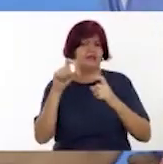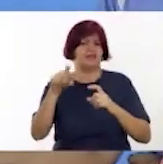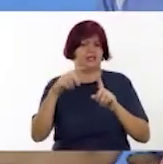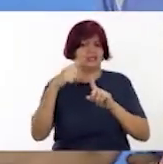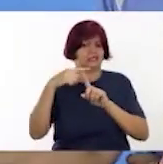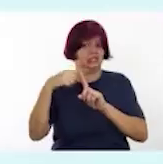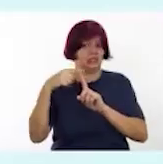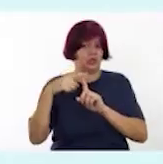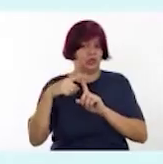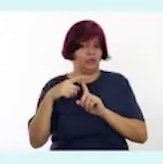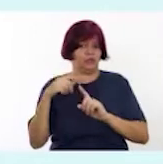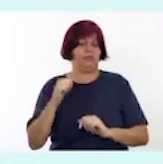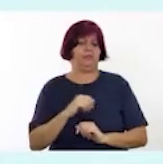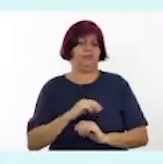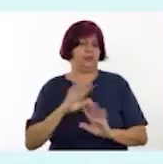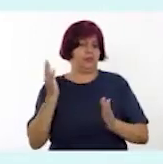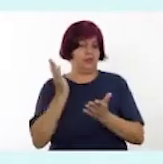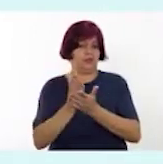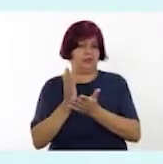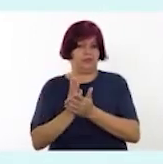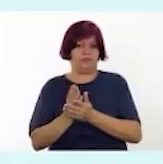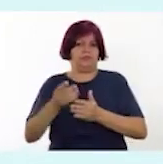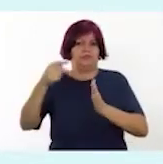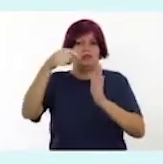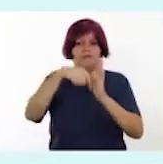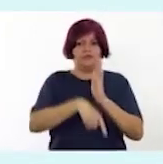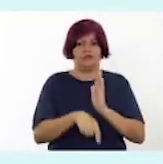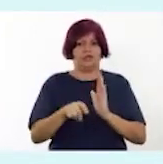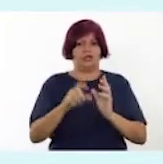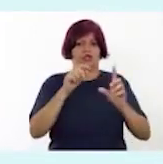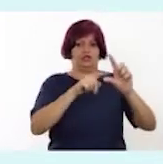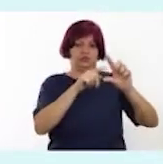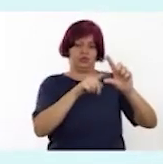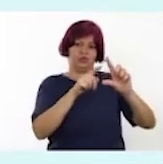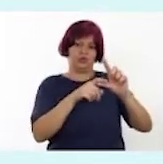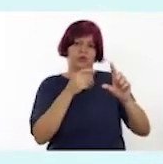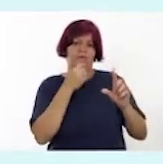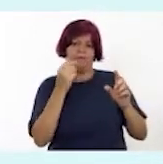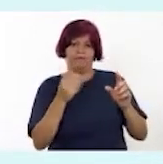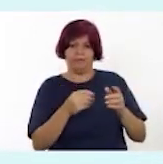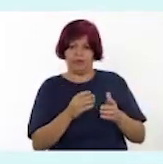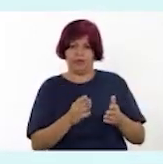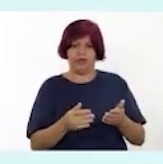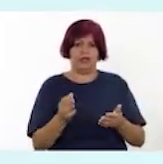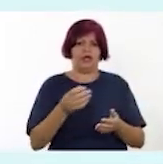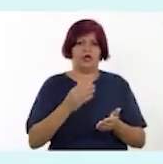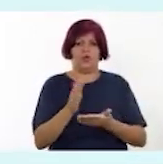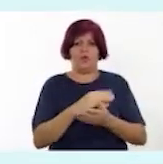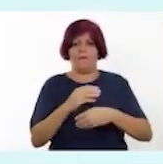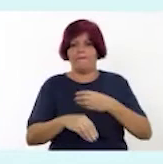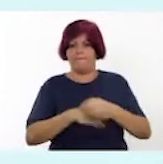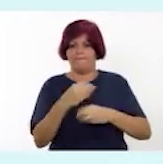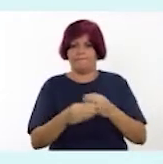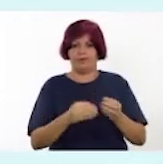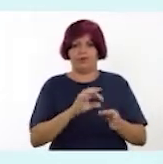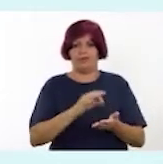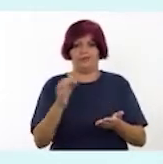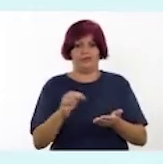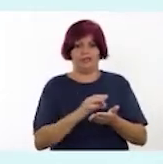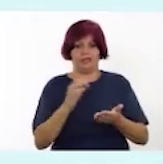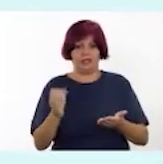Pitágoras. Para nosotros profundizar en estos contenidos, podemos ir a los ejercicios y problemas integradores de matemáticas en la